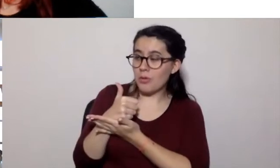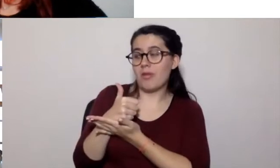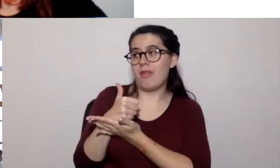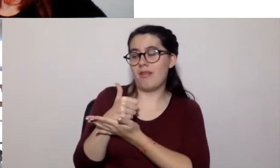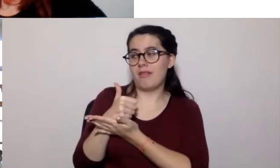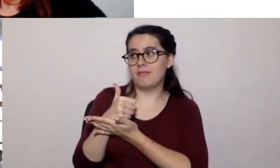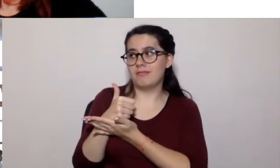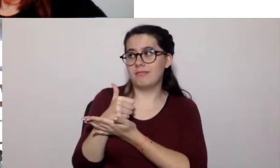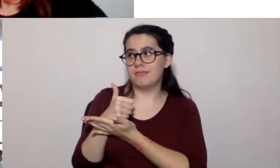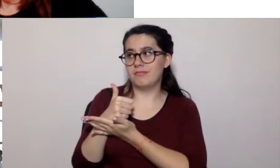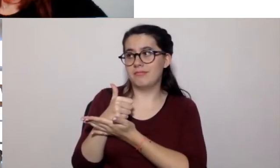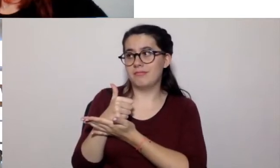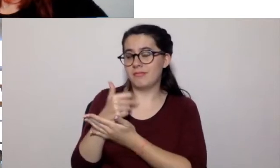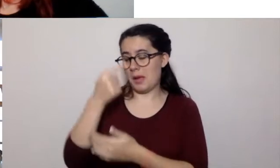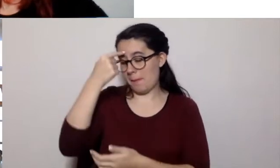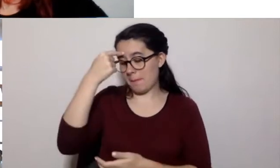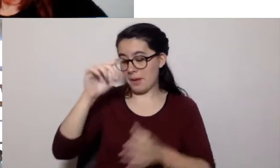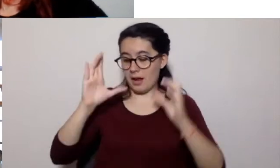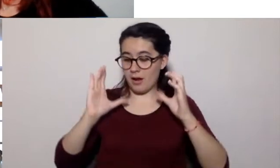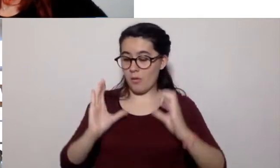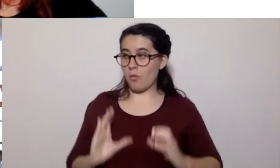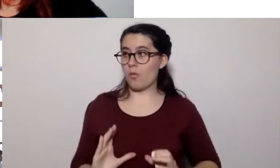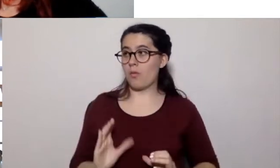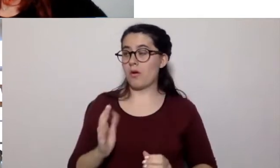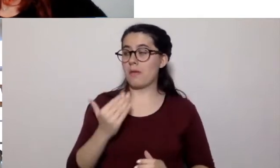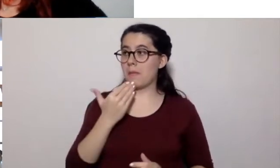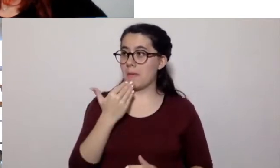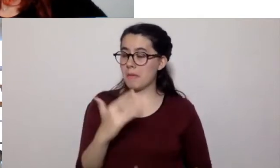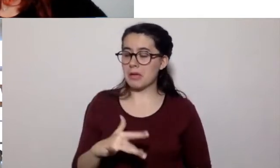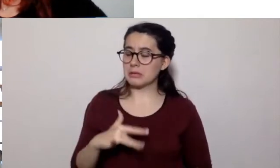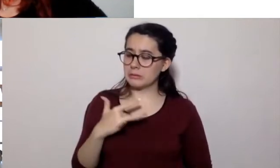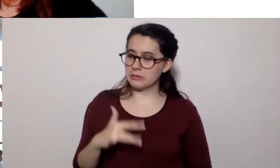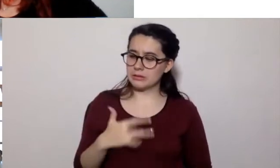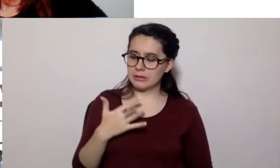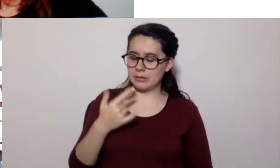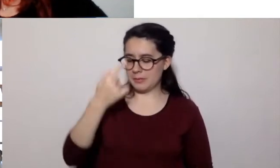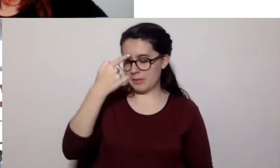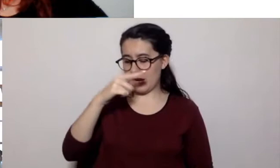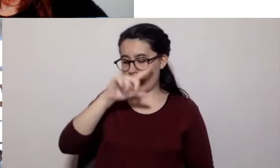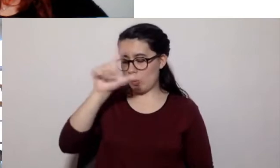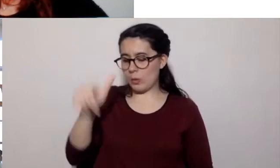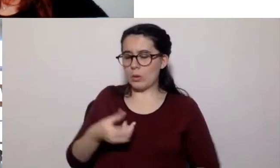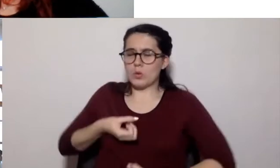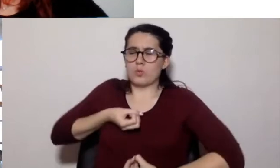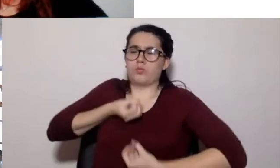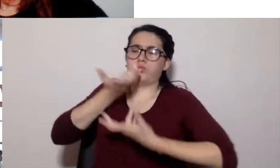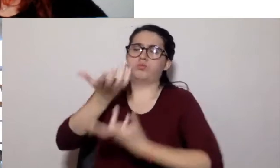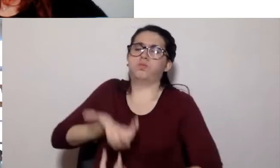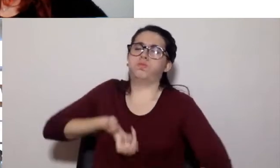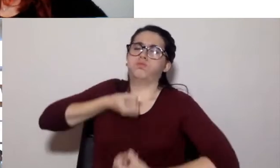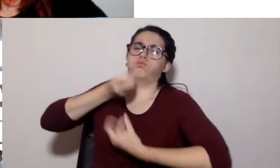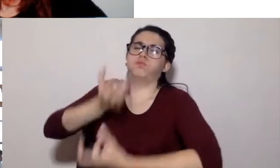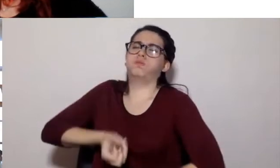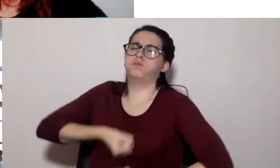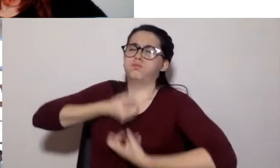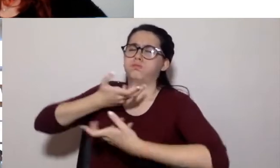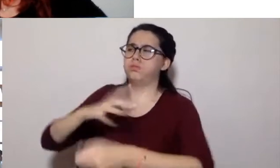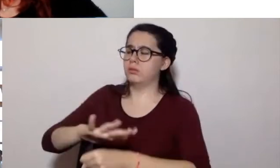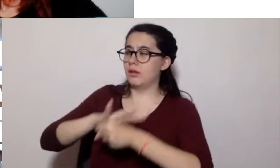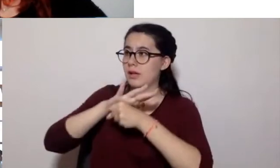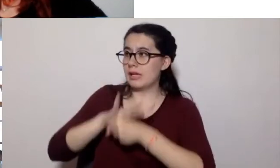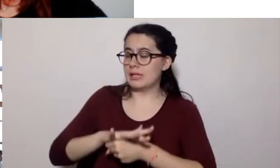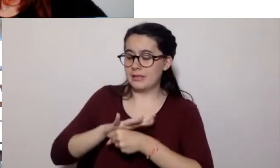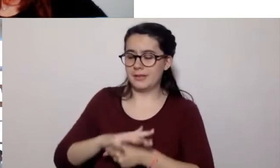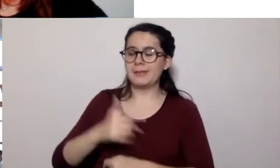sistema inmune, ¿no? Te ayuda a sacar todo ese estrés y toda esa preocupación que puedes traer, a identificar estoy